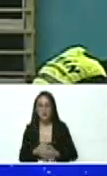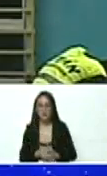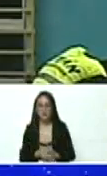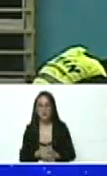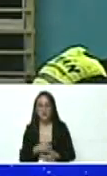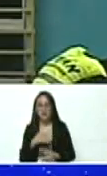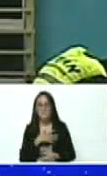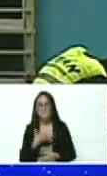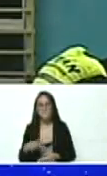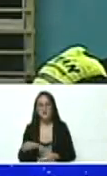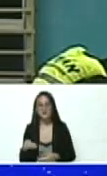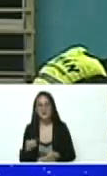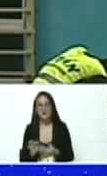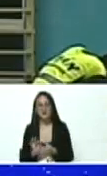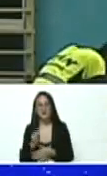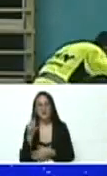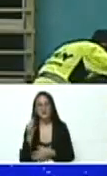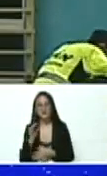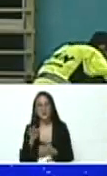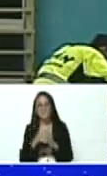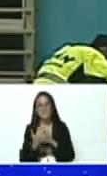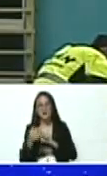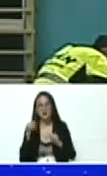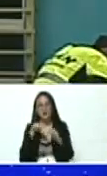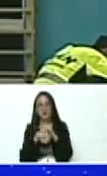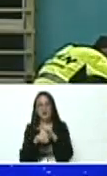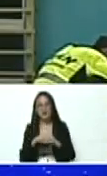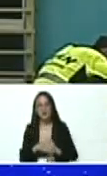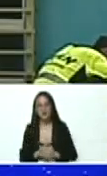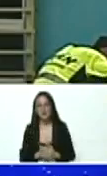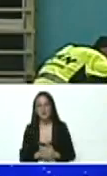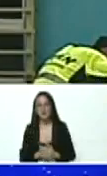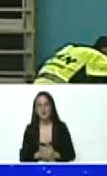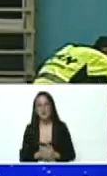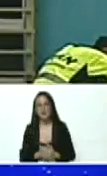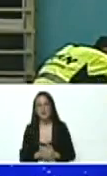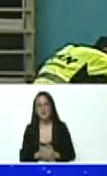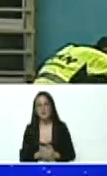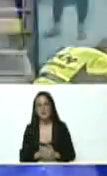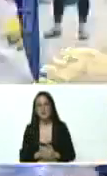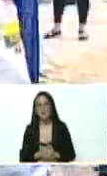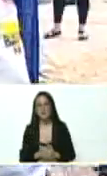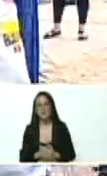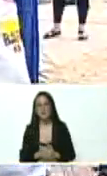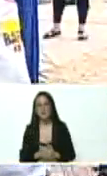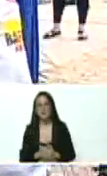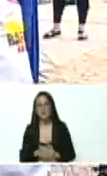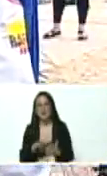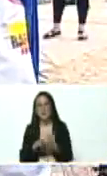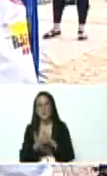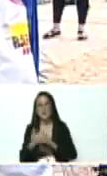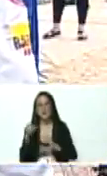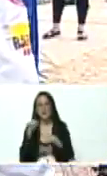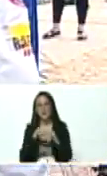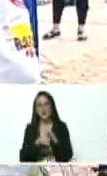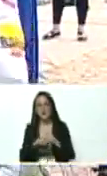al presidente de la Fundación Barrio Adentro, doctor Giovanni Peña, compañero. Barrio